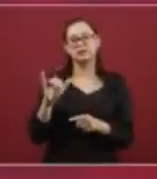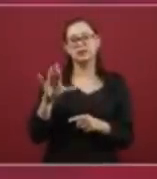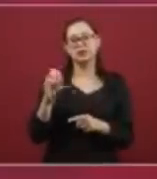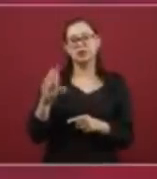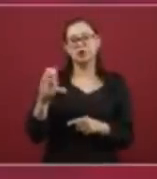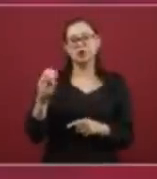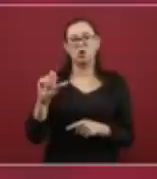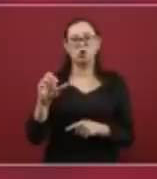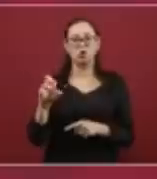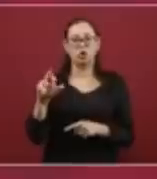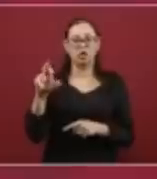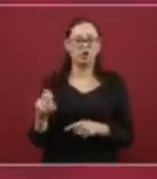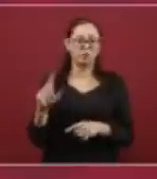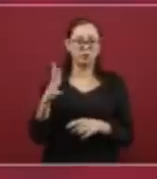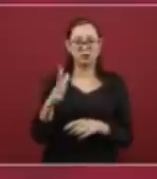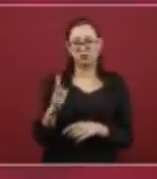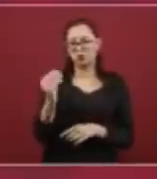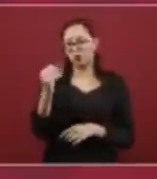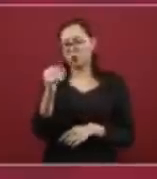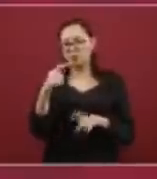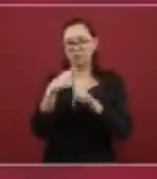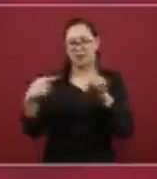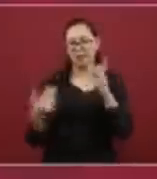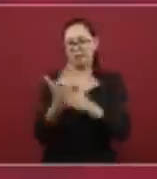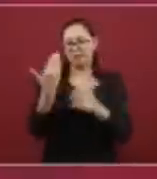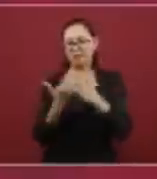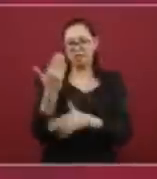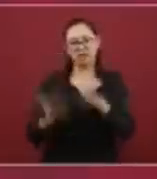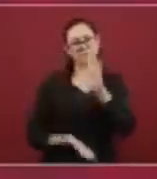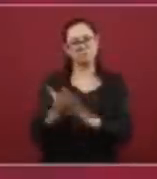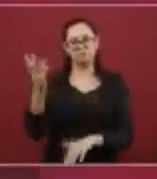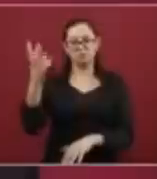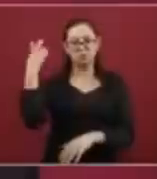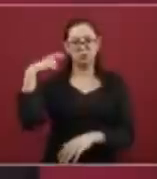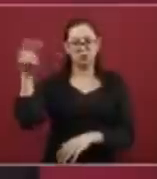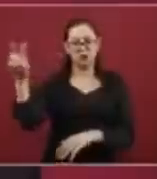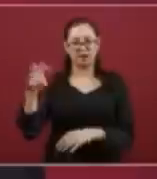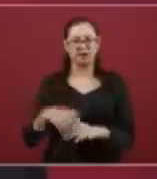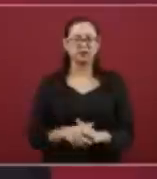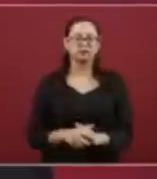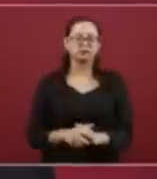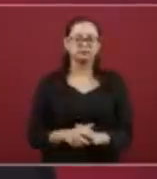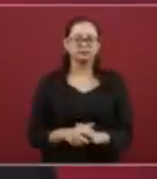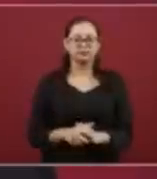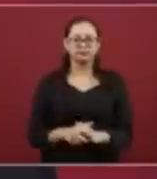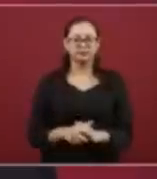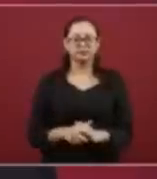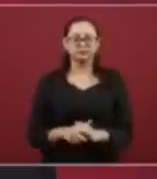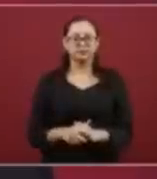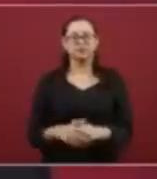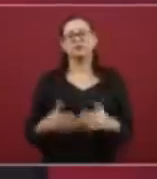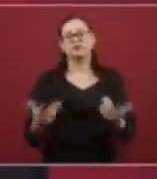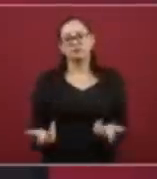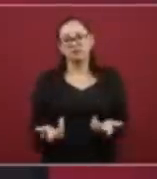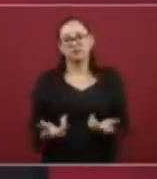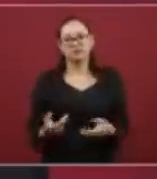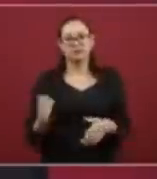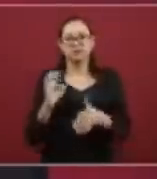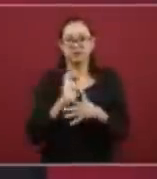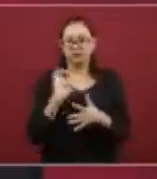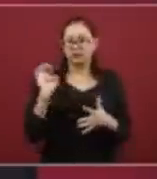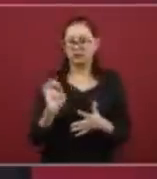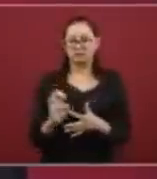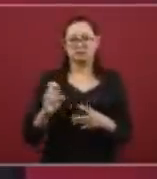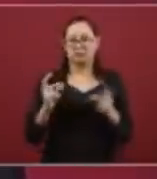las 9:30 de la mañana. Entonces, para no ir